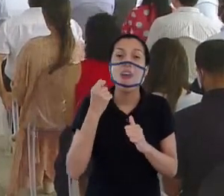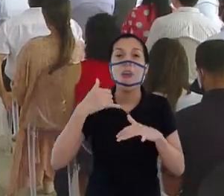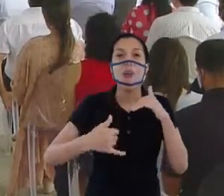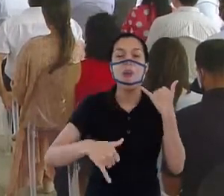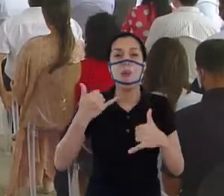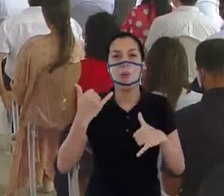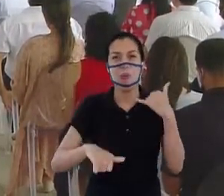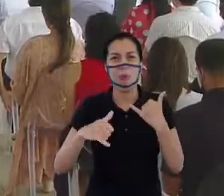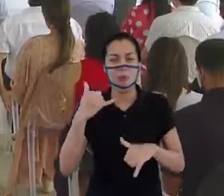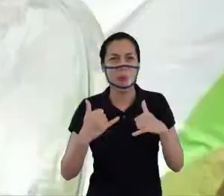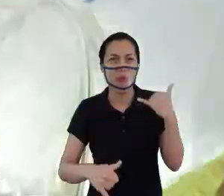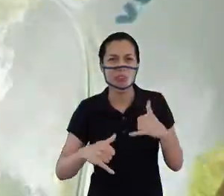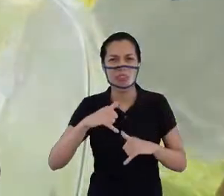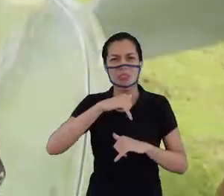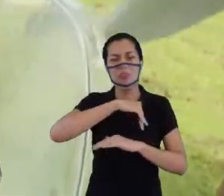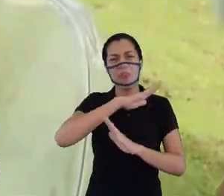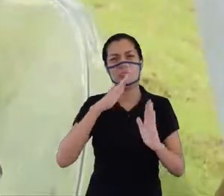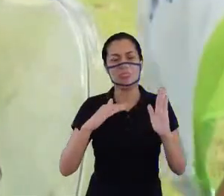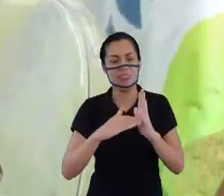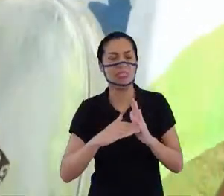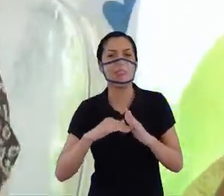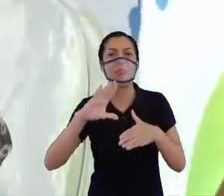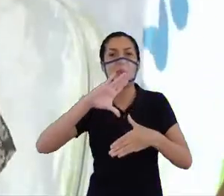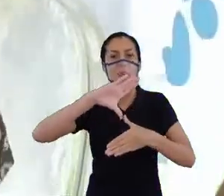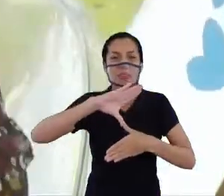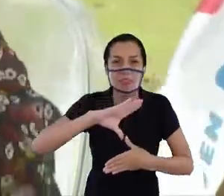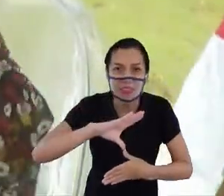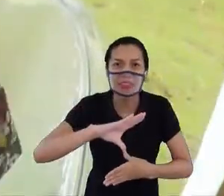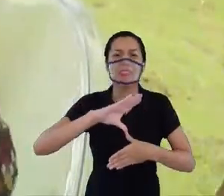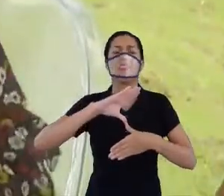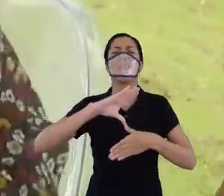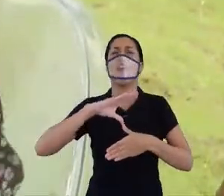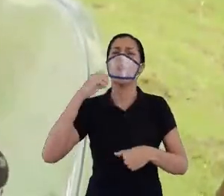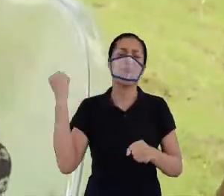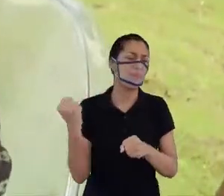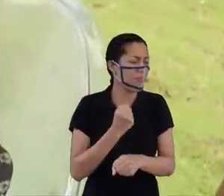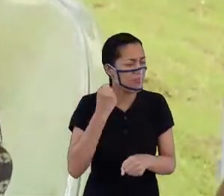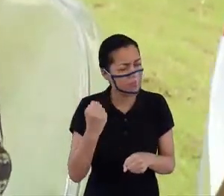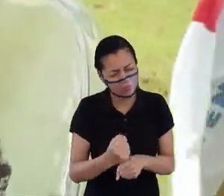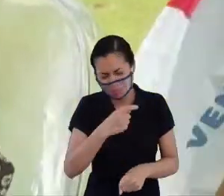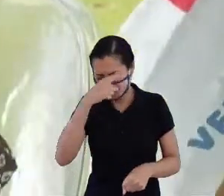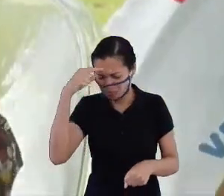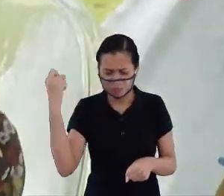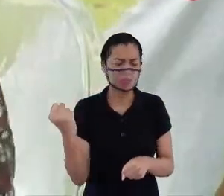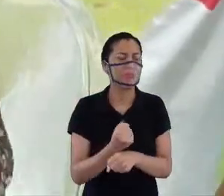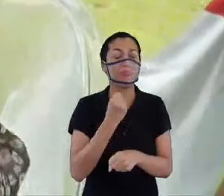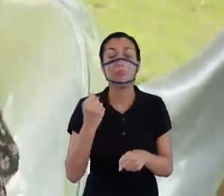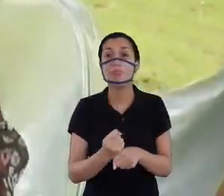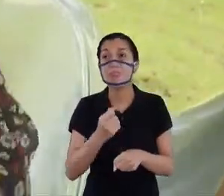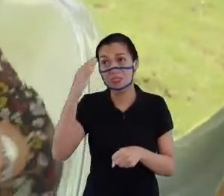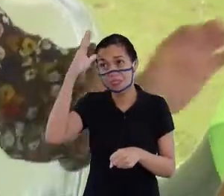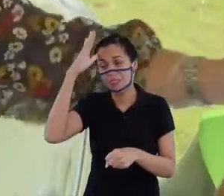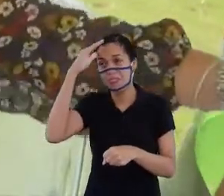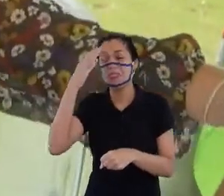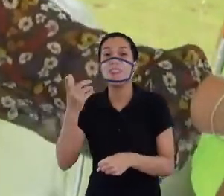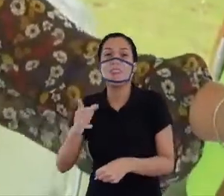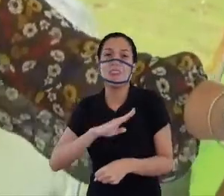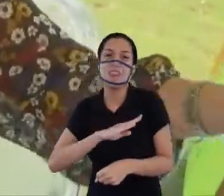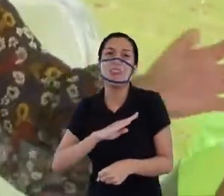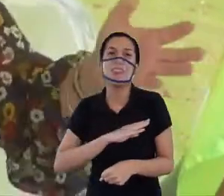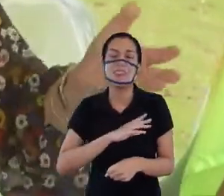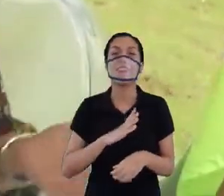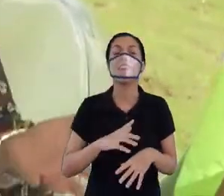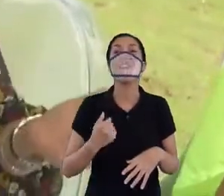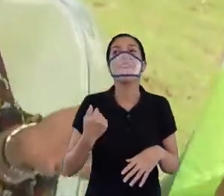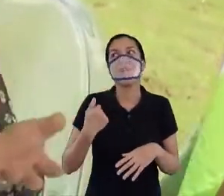haciendo el alcalde para traer los Panamericanos? Un trabajo riguroso, constante. Y yo creo, de pronto me estoy anticipando,